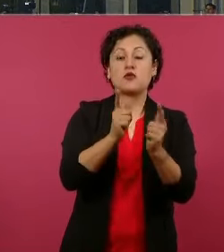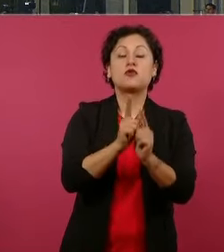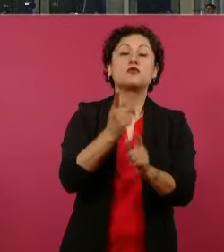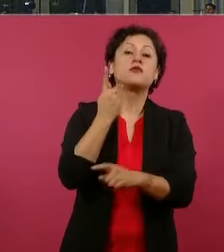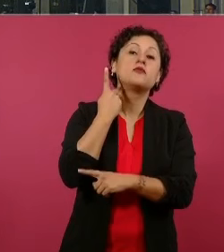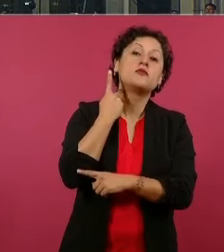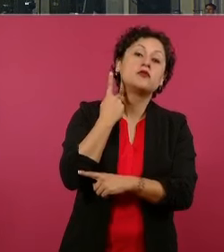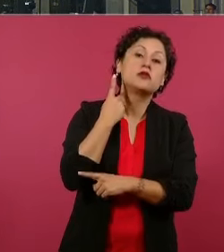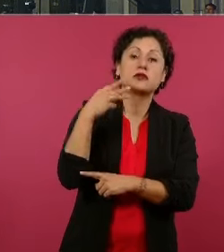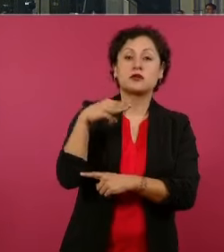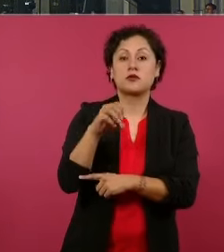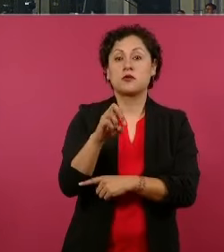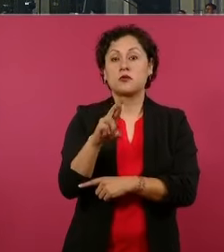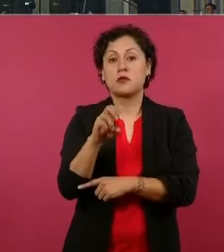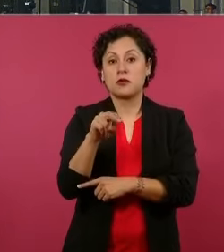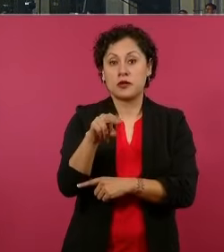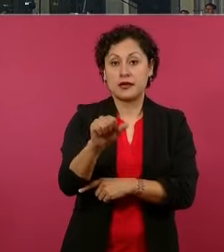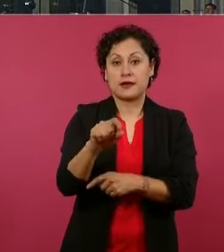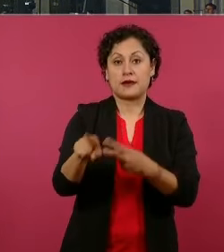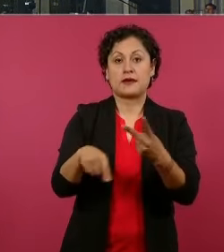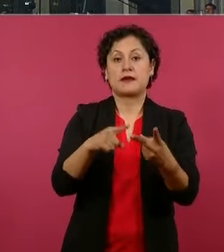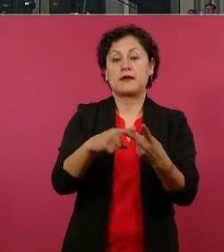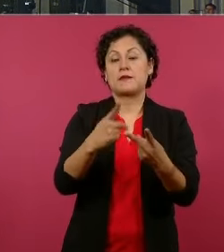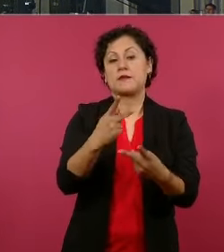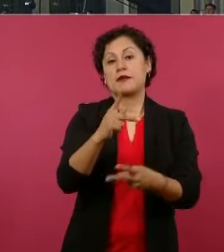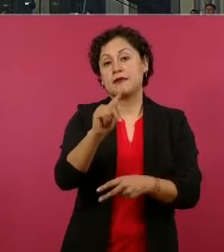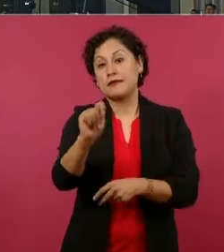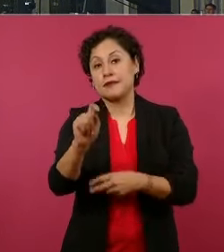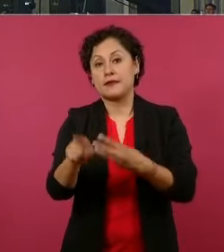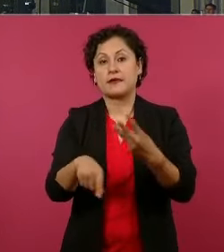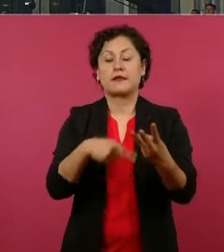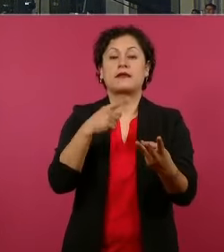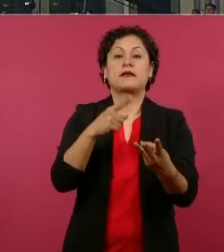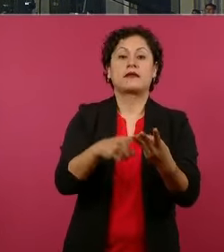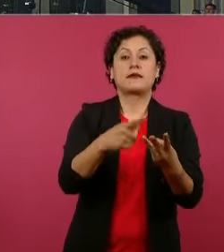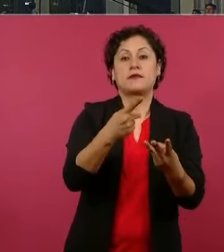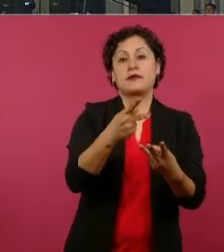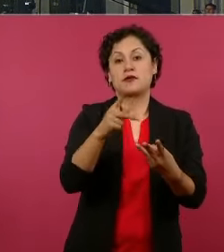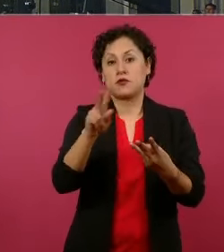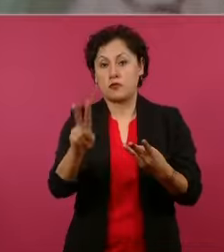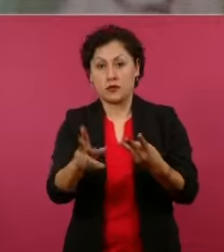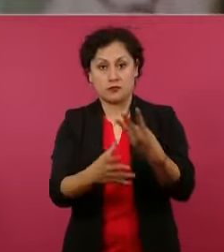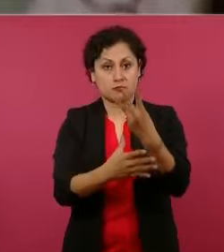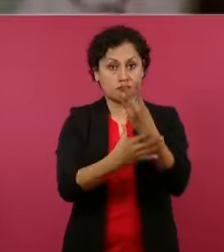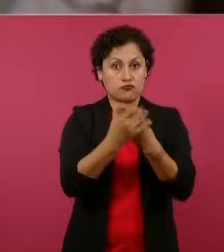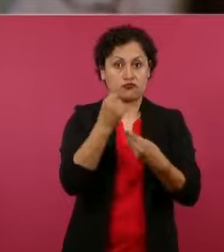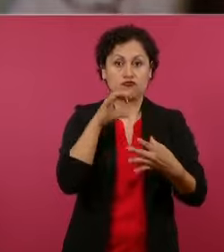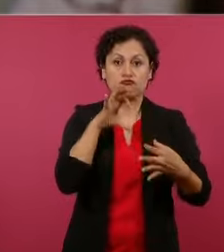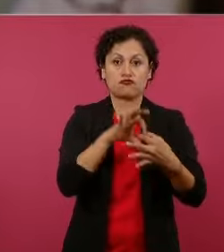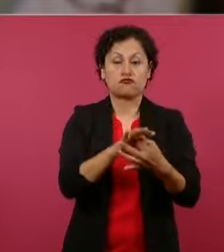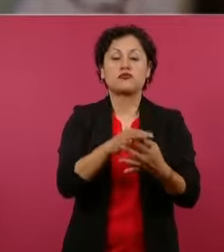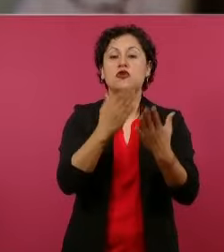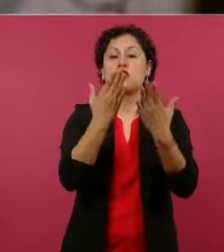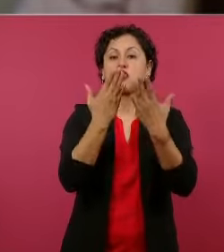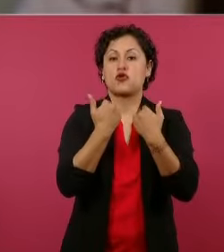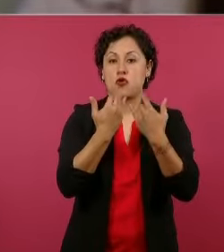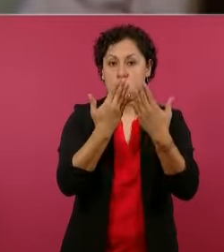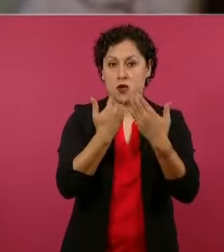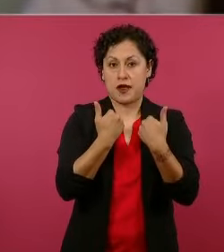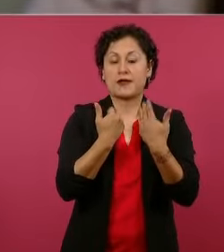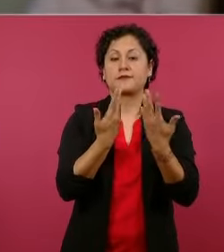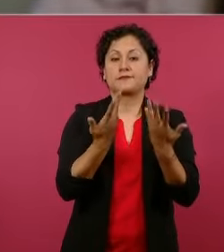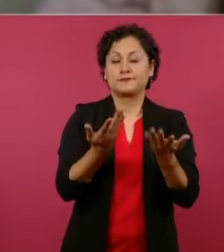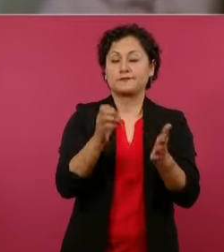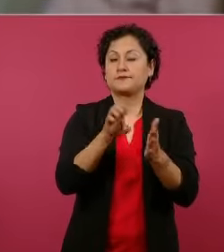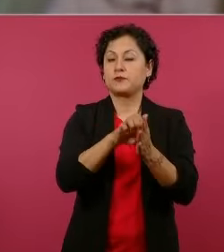PT y el partido verde en Nuevo León están sufriendo algunas